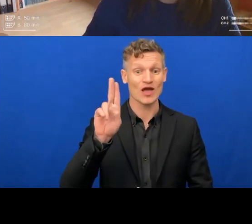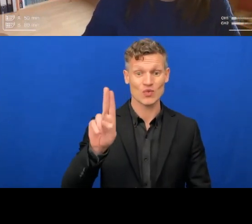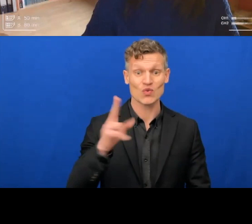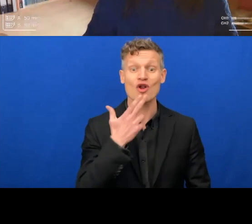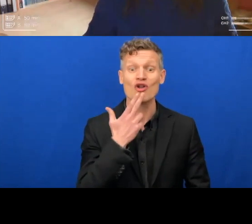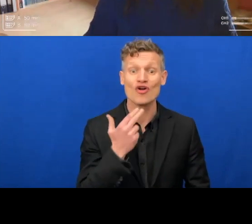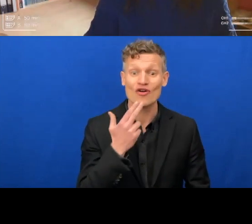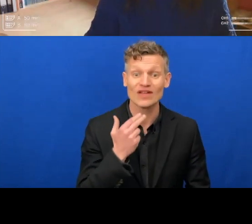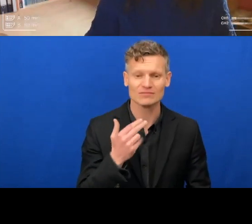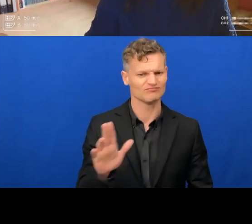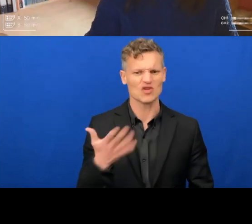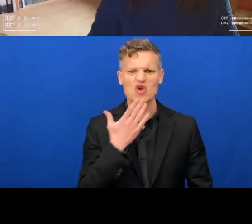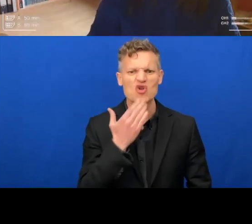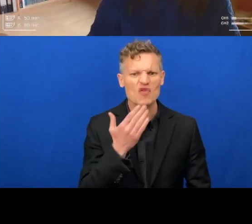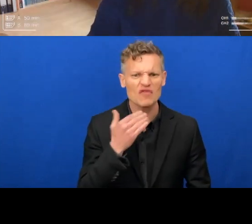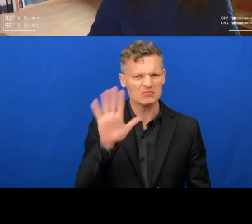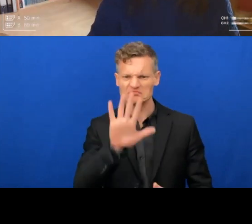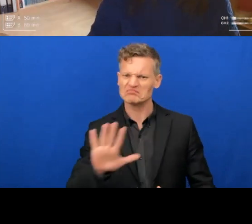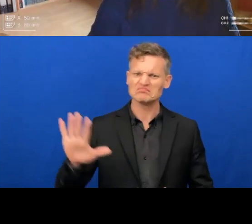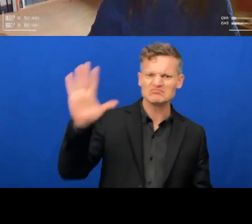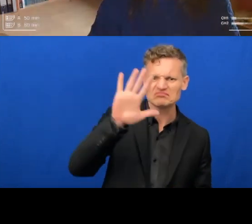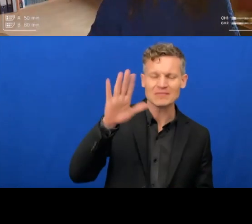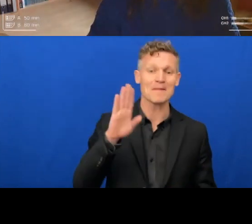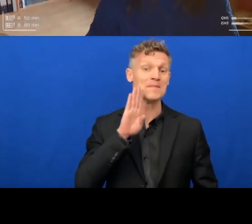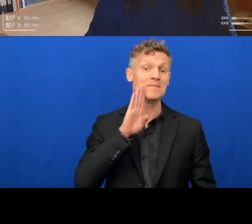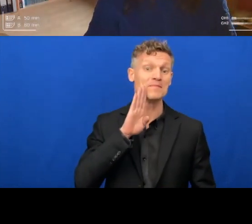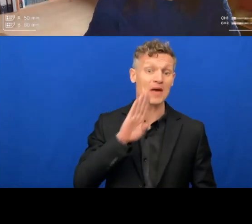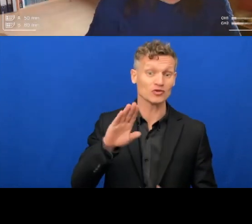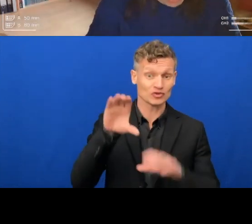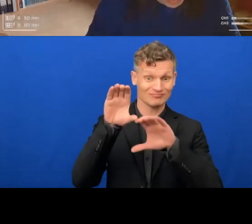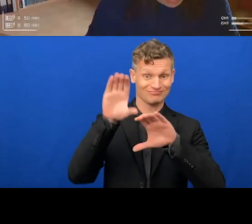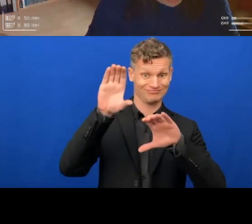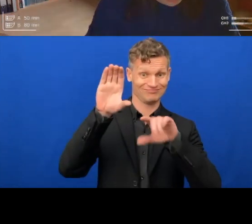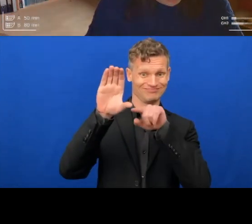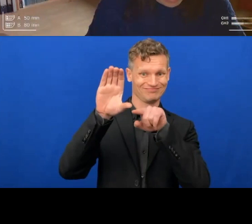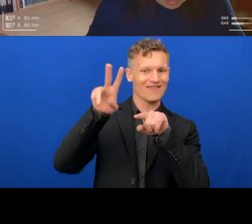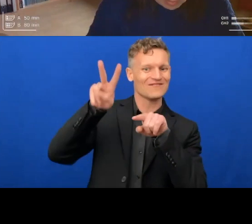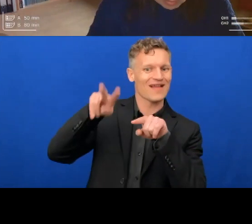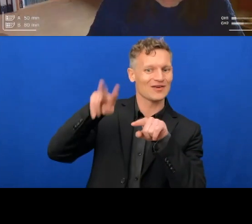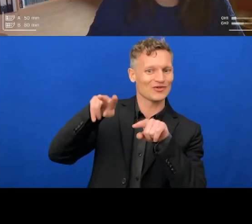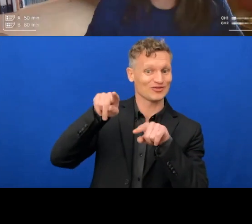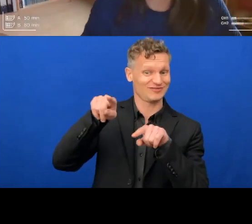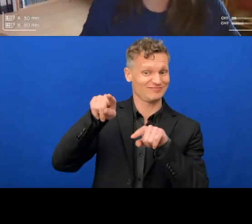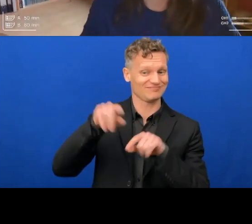Leuven. Estamos en el Flandes, que es la parte norte de Bélgica.